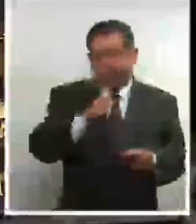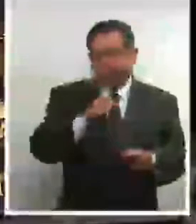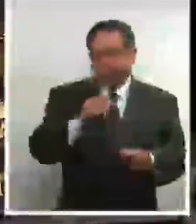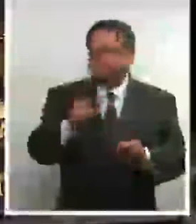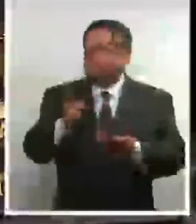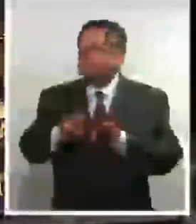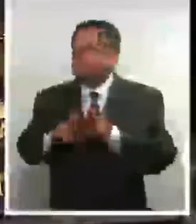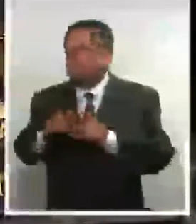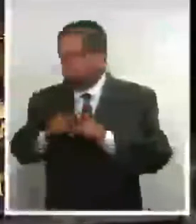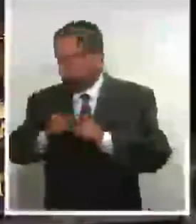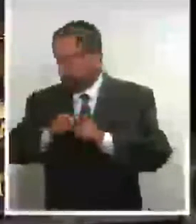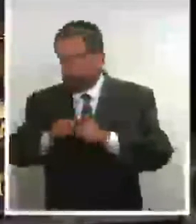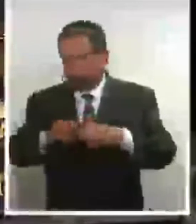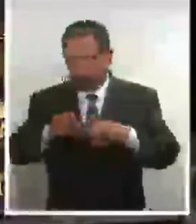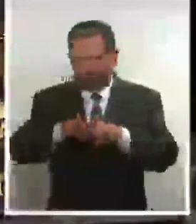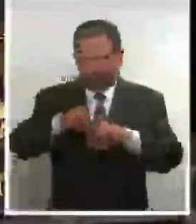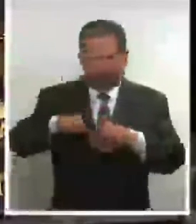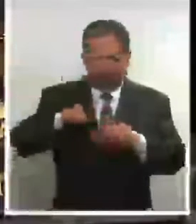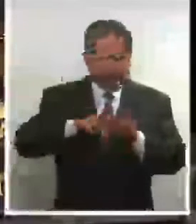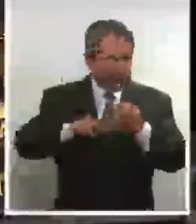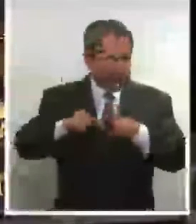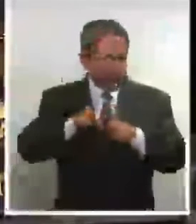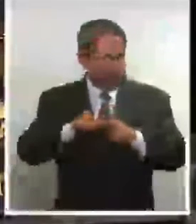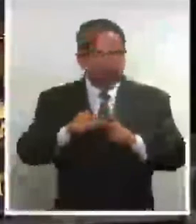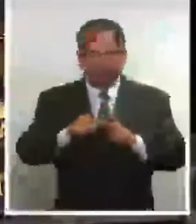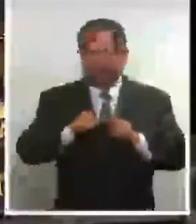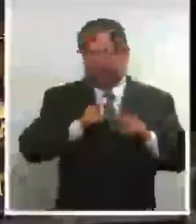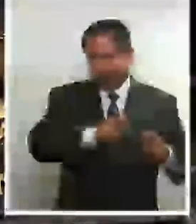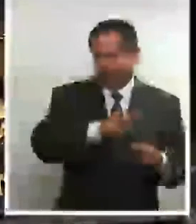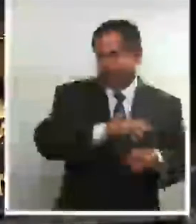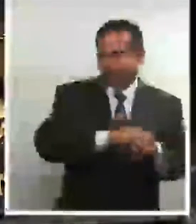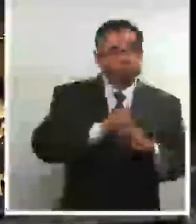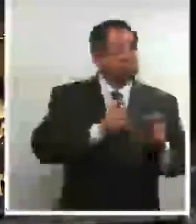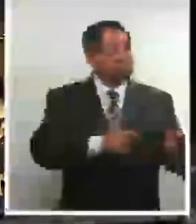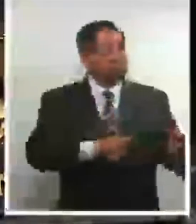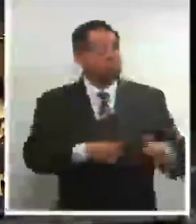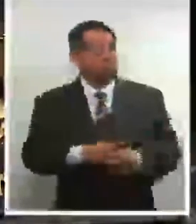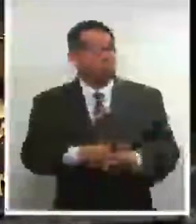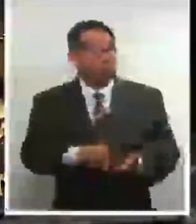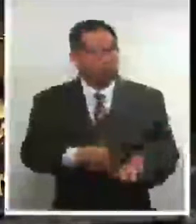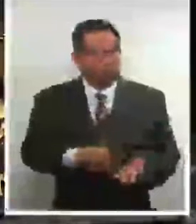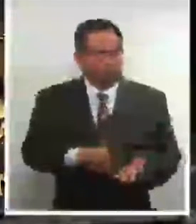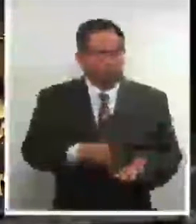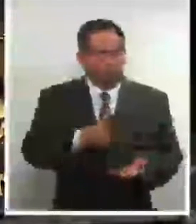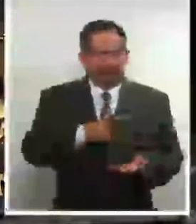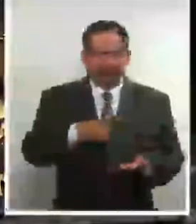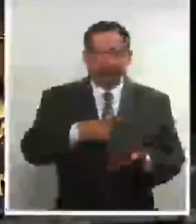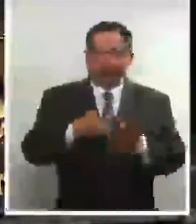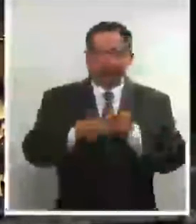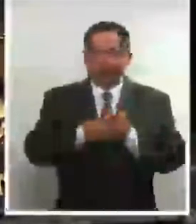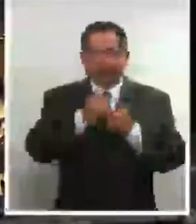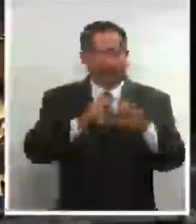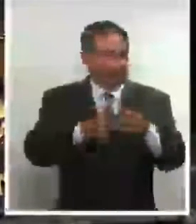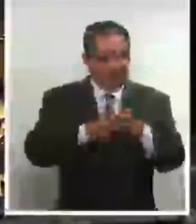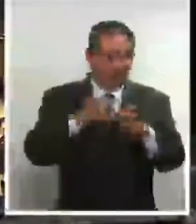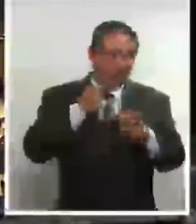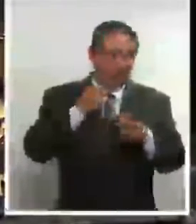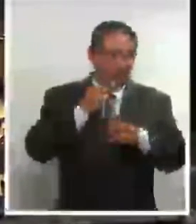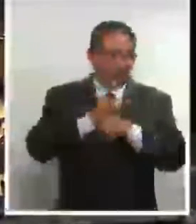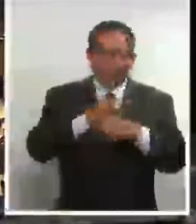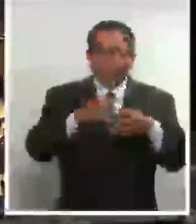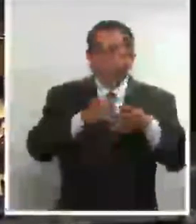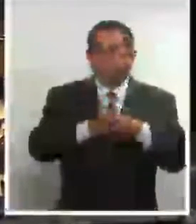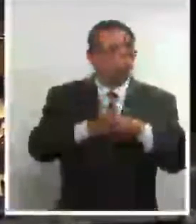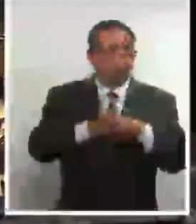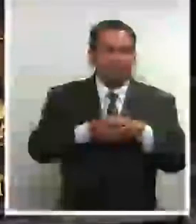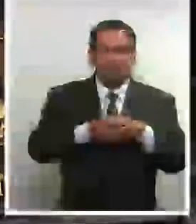de adentro, para los internos, que exista una carrera endogámica en la Procuraduría o en